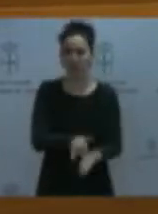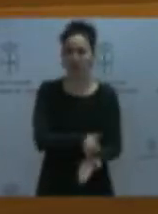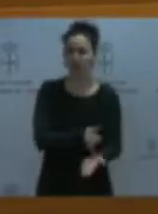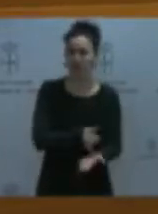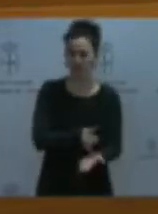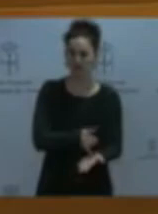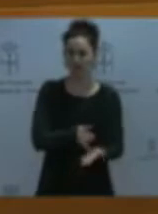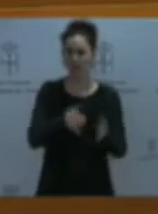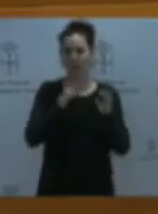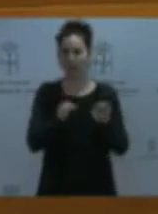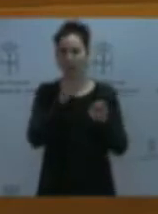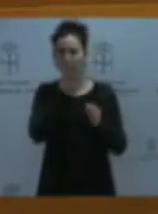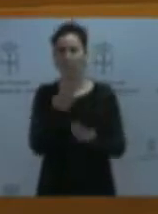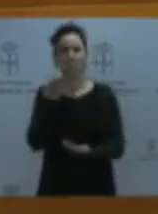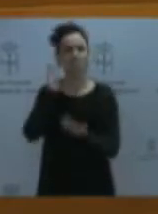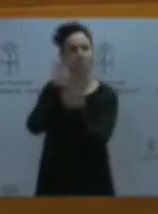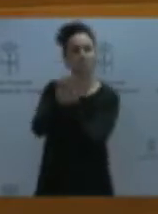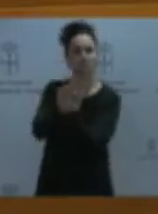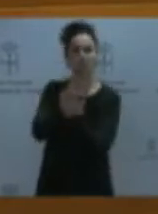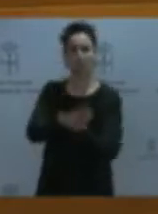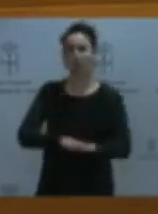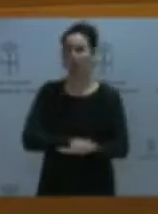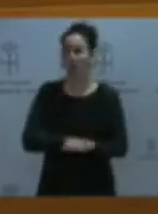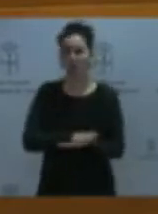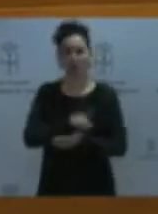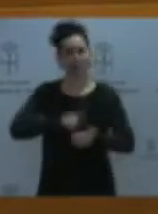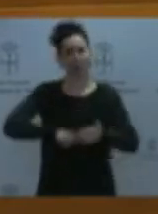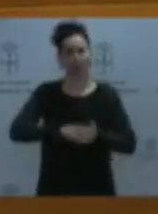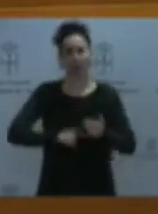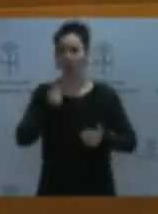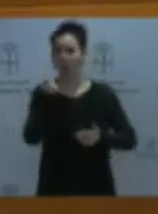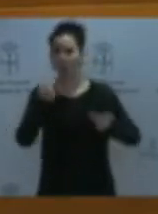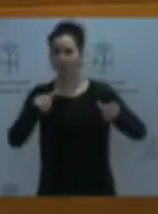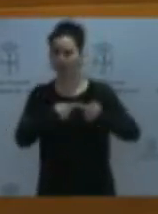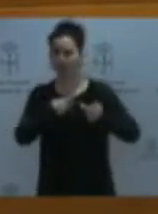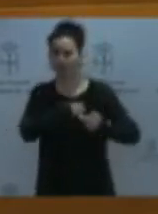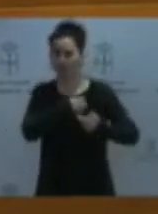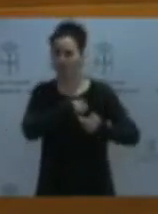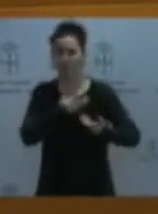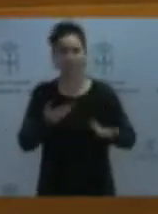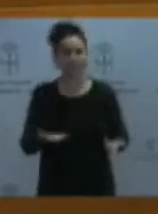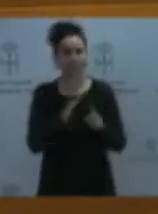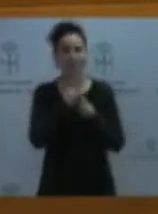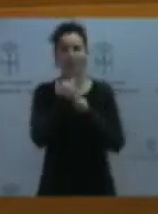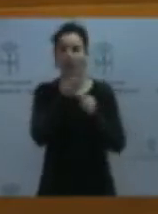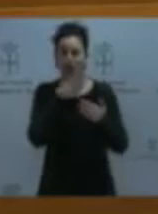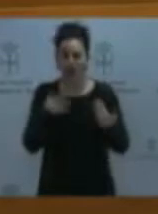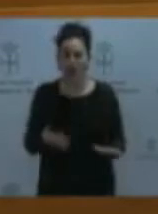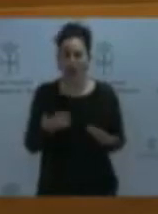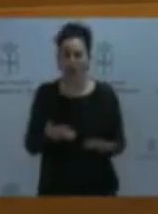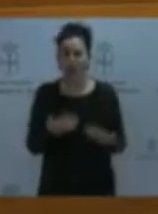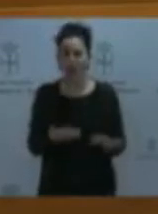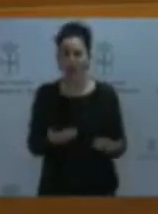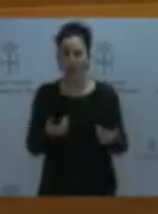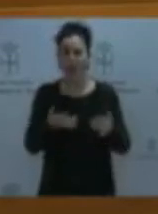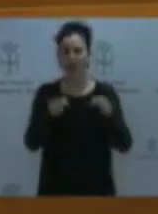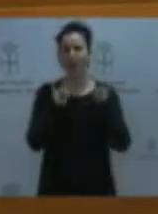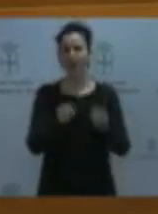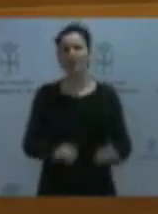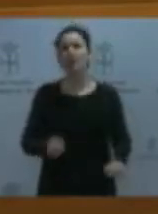suministros. Estas son algunas de las situaciones en las que se encuentran nada más y nada menos que 110.000 hogares en